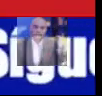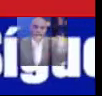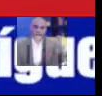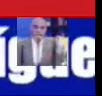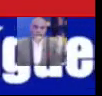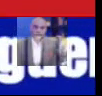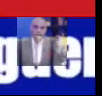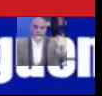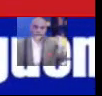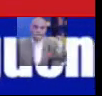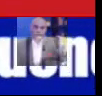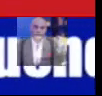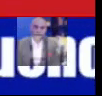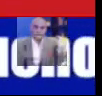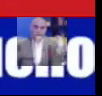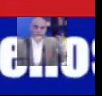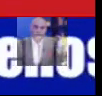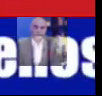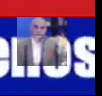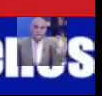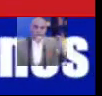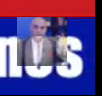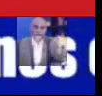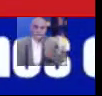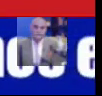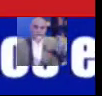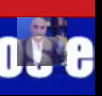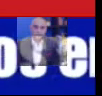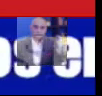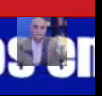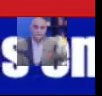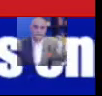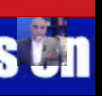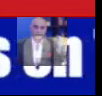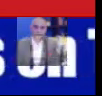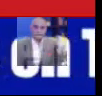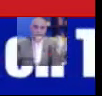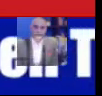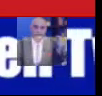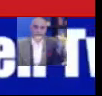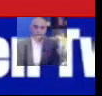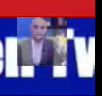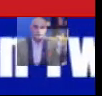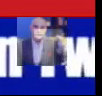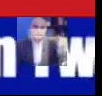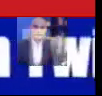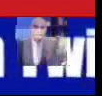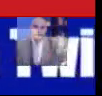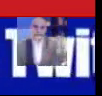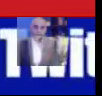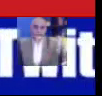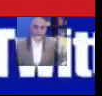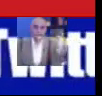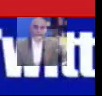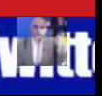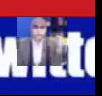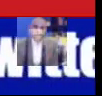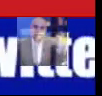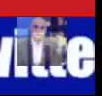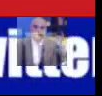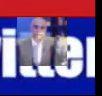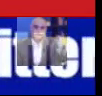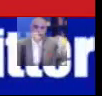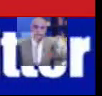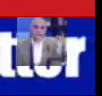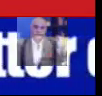como explica el público memorioso, se explica que ande paseando este personaje, Lorenzo